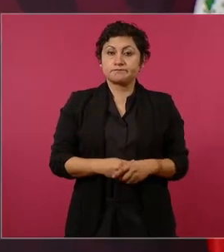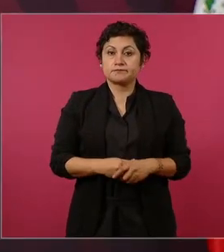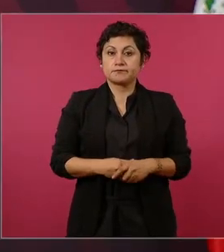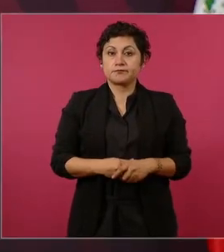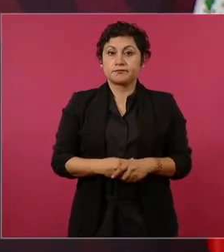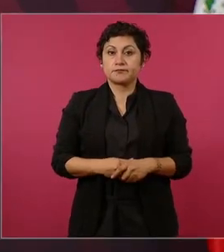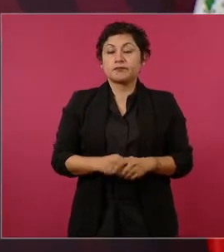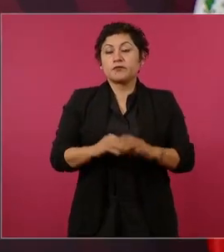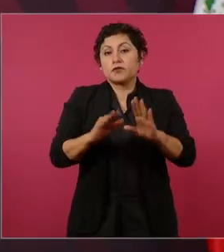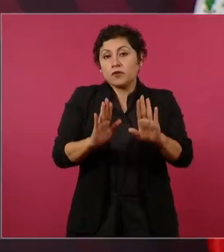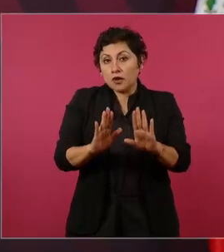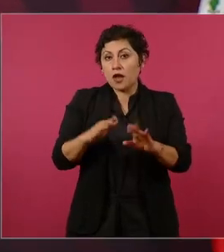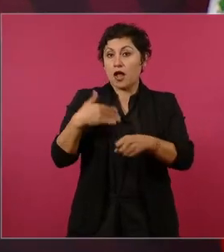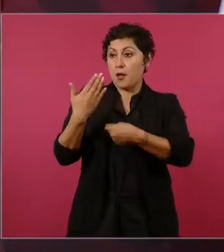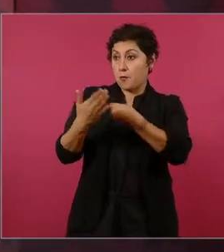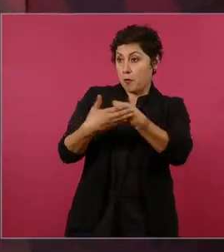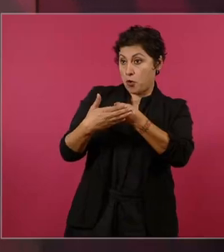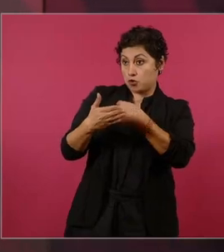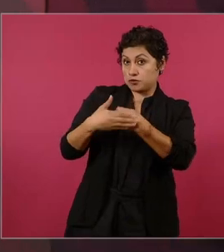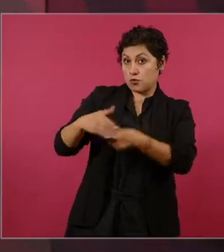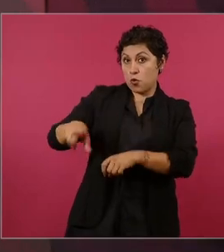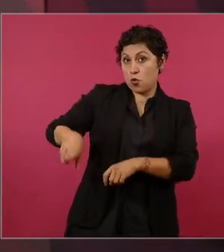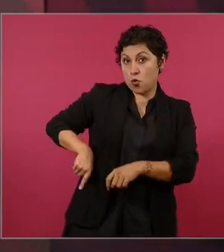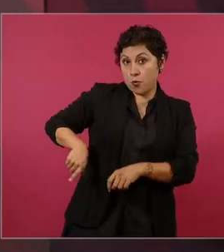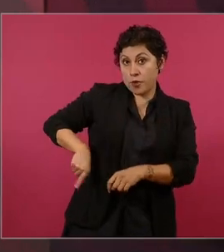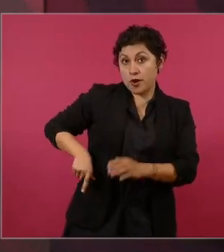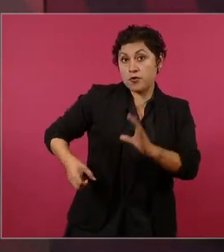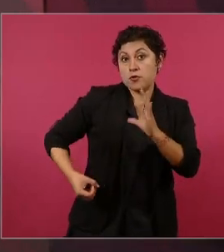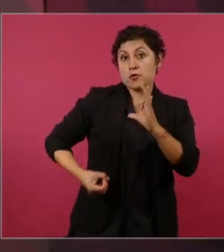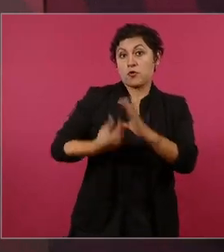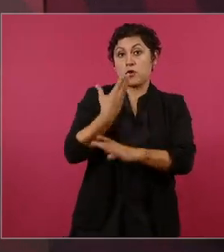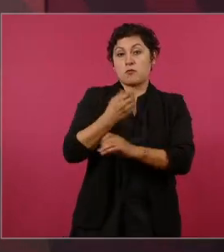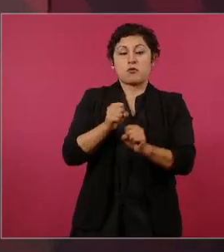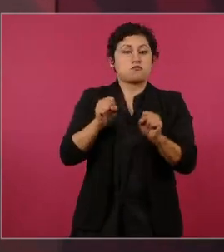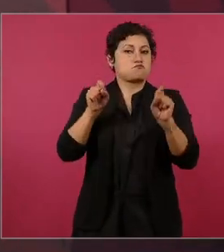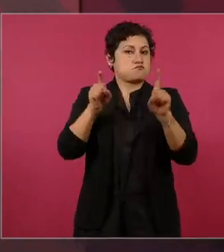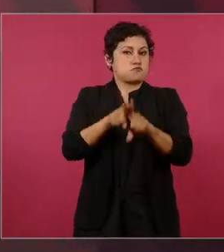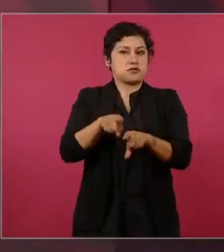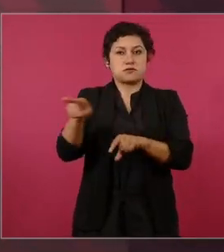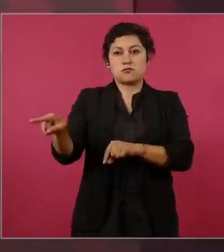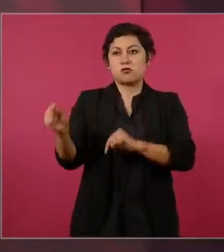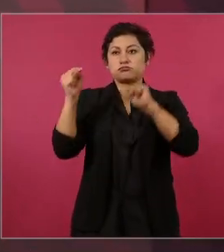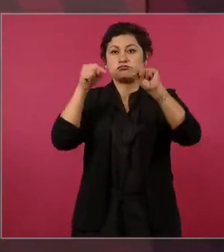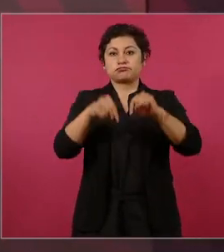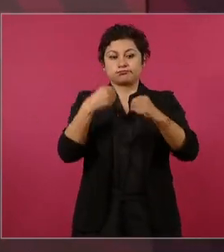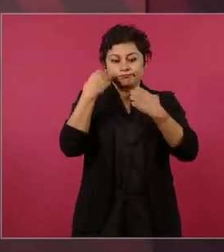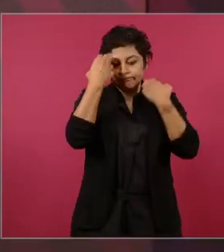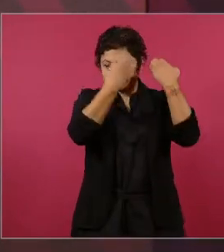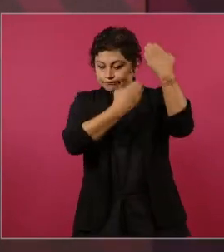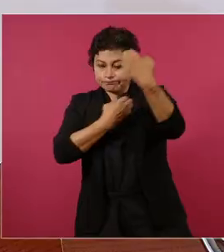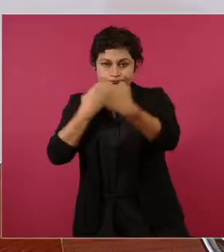en el próximo gobierno se tiene que analizar todo esto. Es lo mismo de lo de las pensiones.